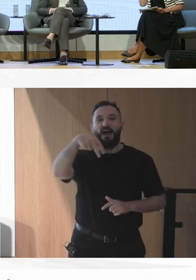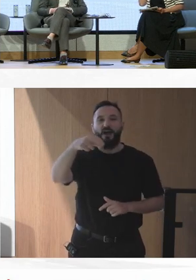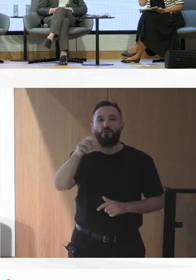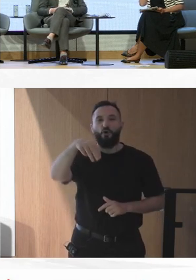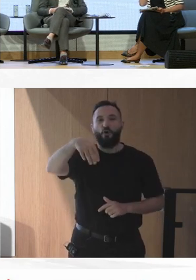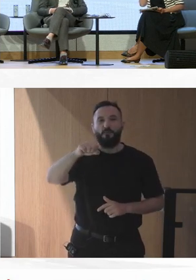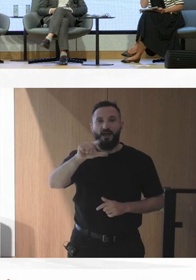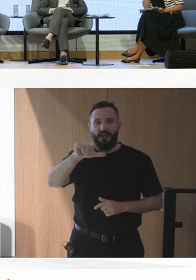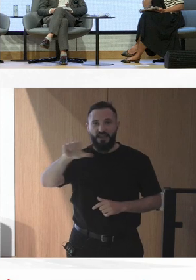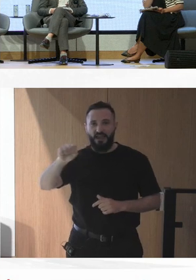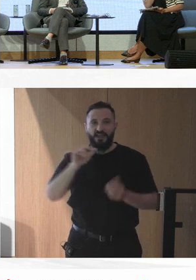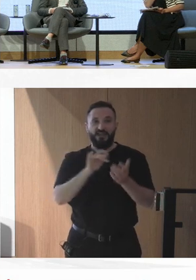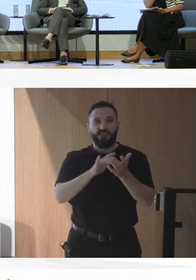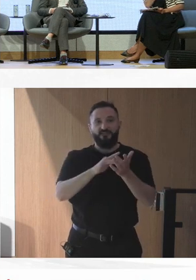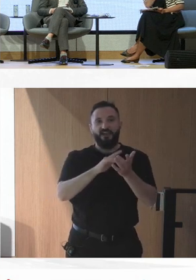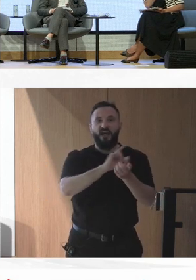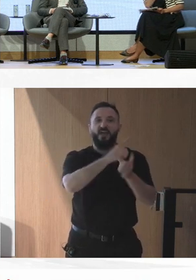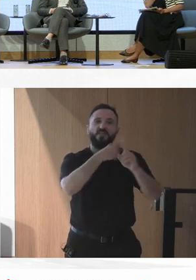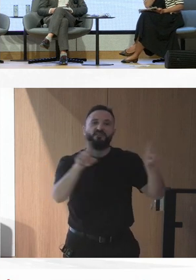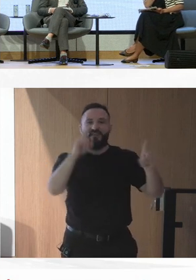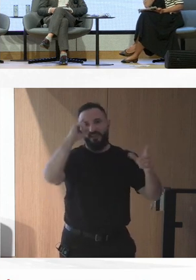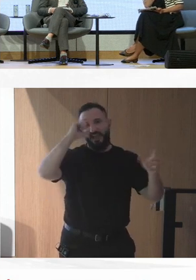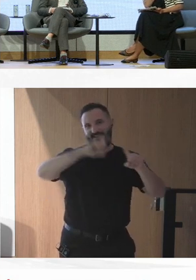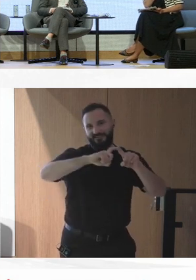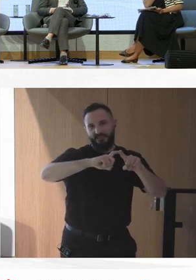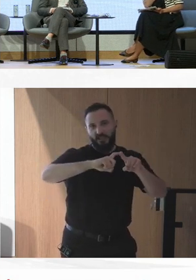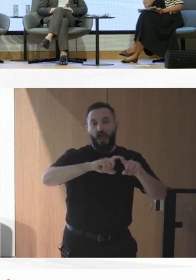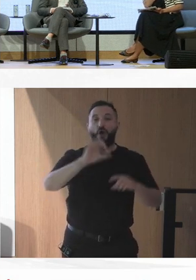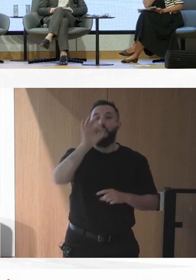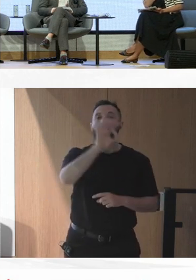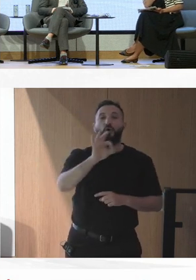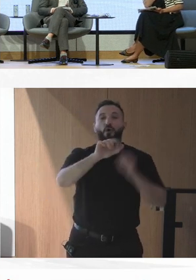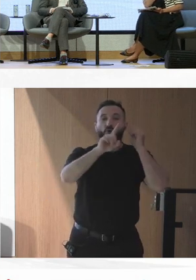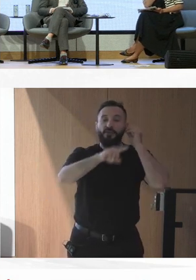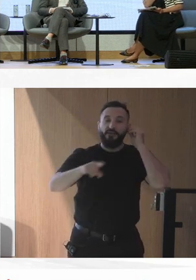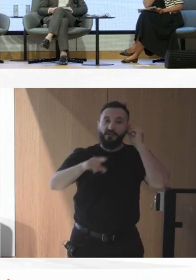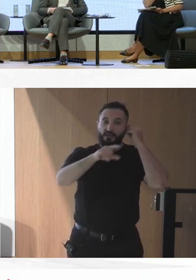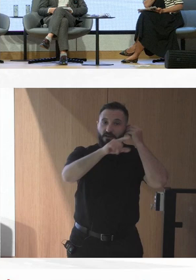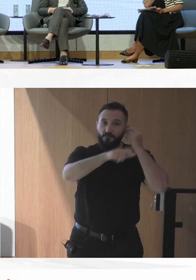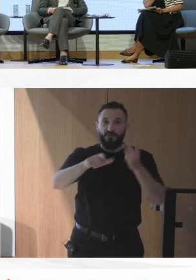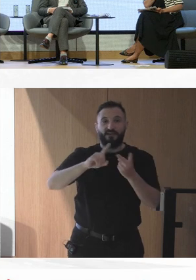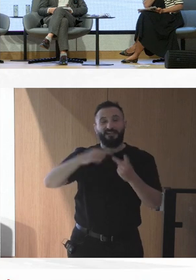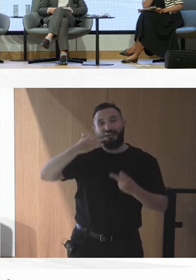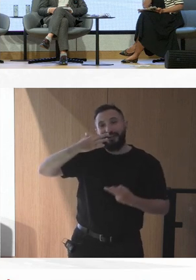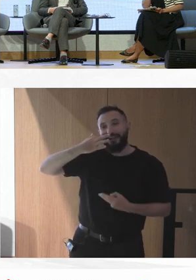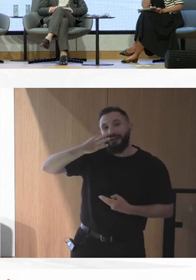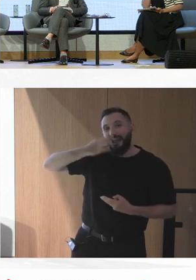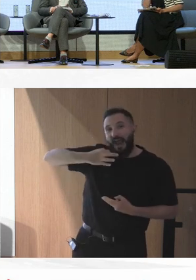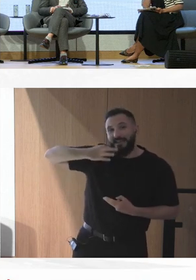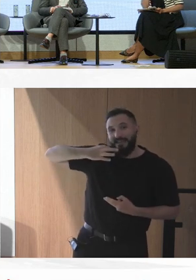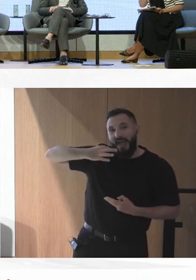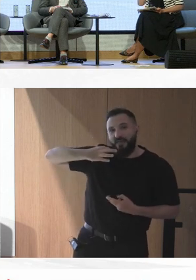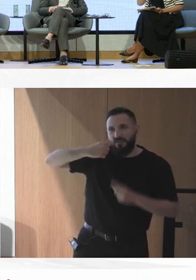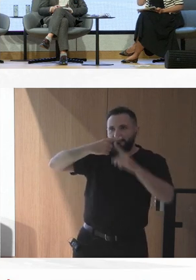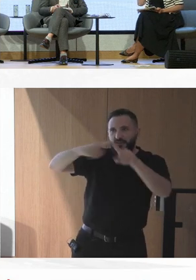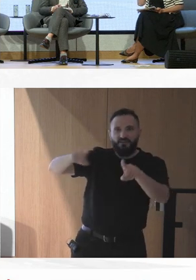alteración psíquica, y también a quienes tienen gravemente afectada la conciencia de la realidad, otra vez por